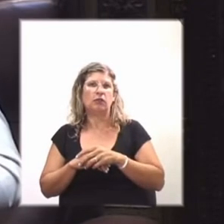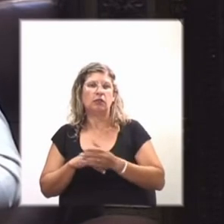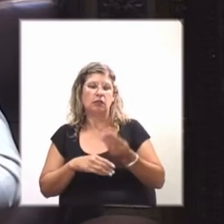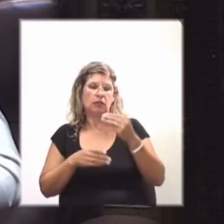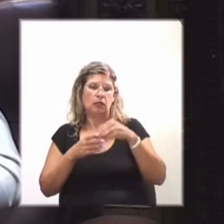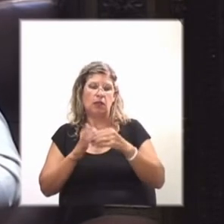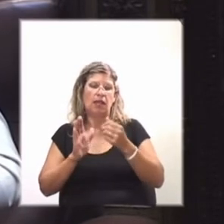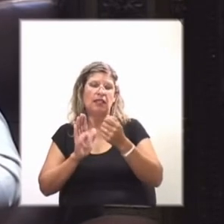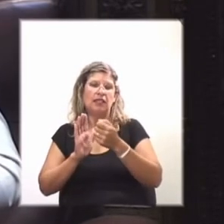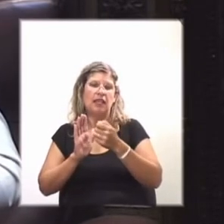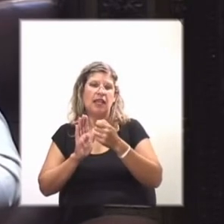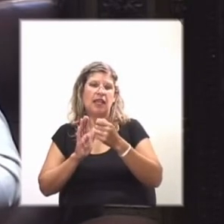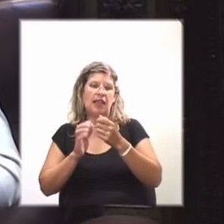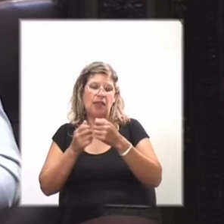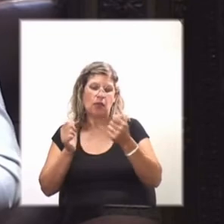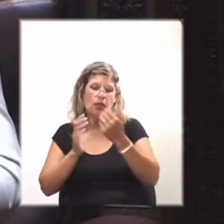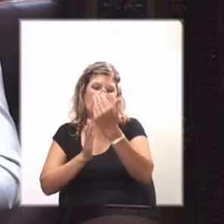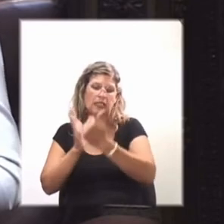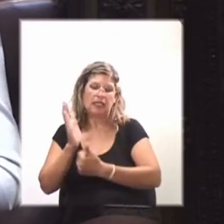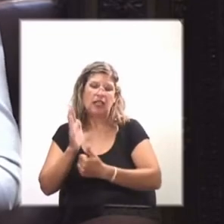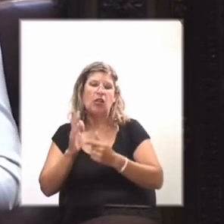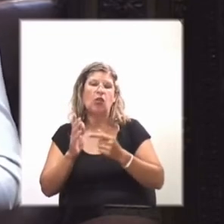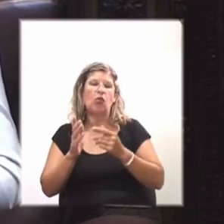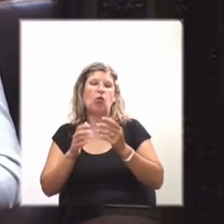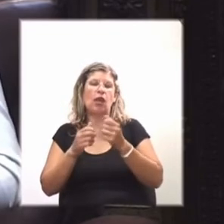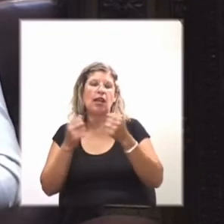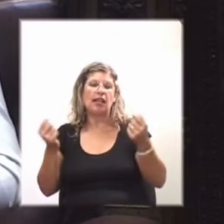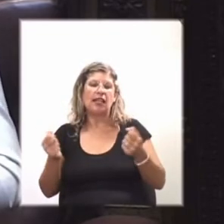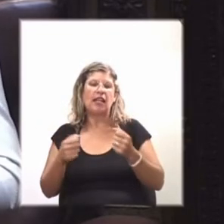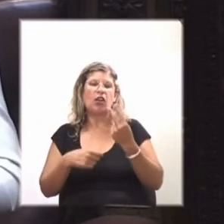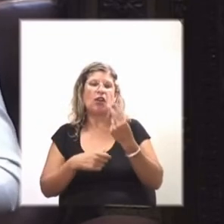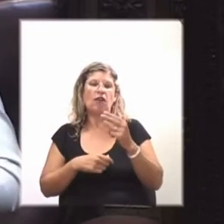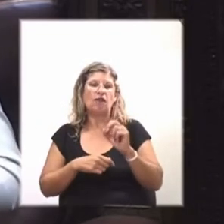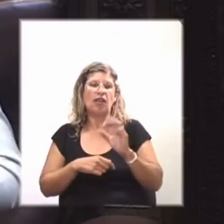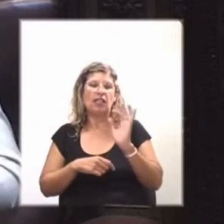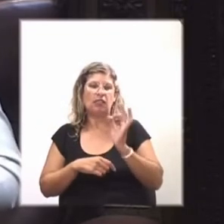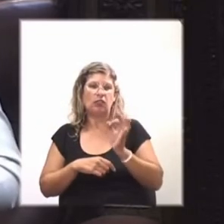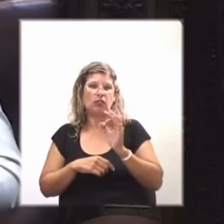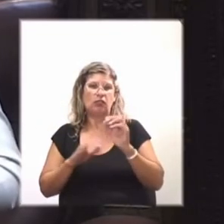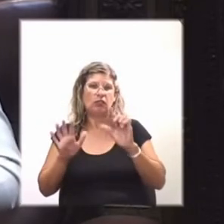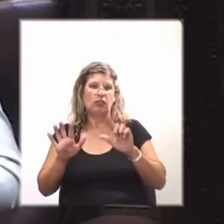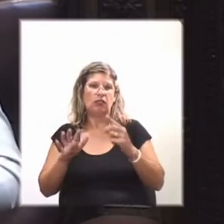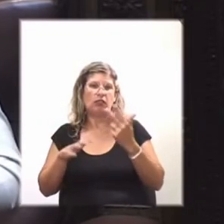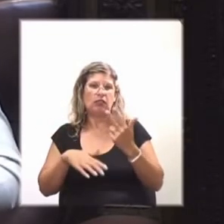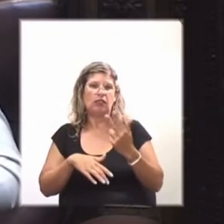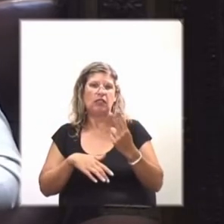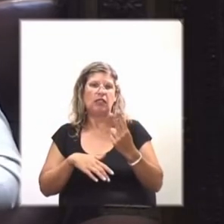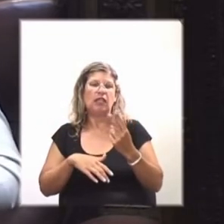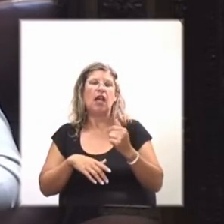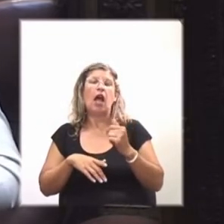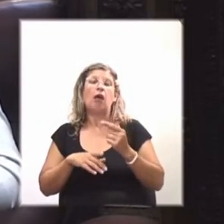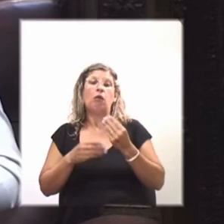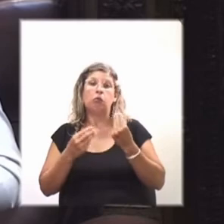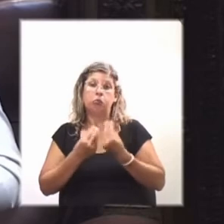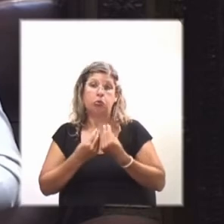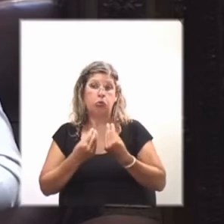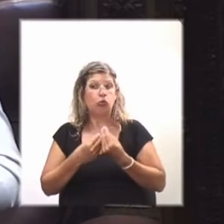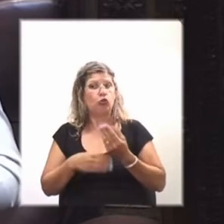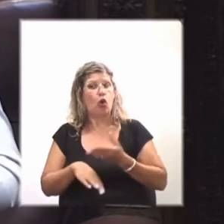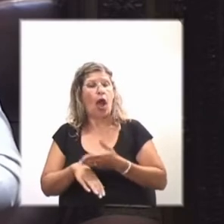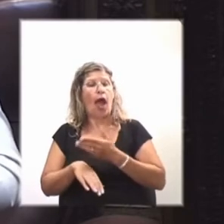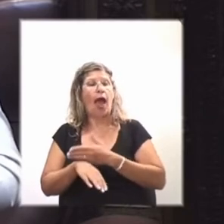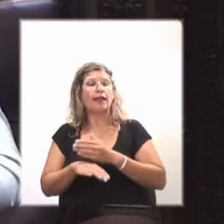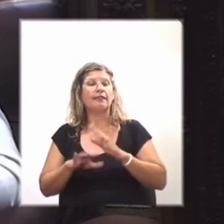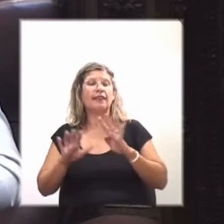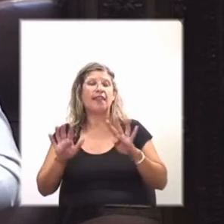artículo que salió también en Marcha el 20 de octubre del 72, bastante antes del 9 de febrero. Y en octubre